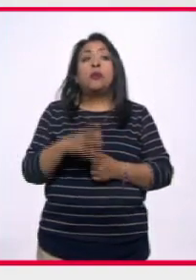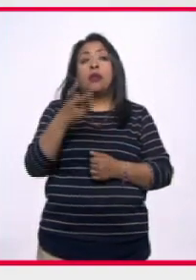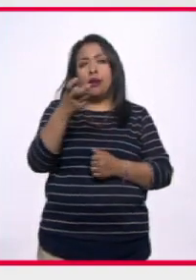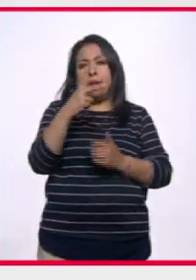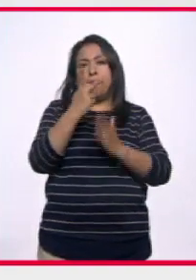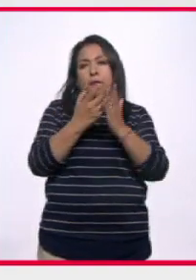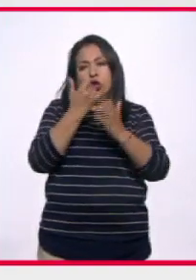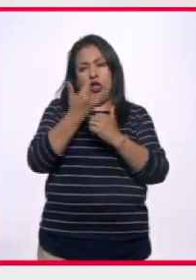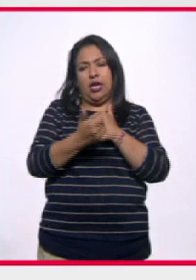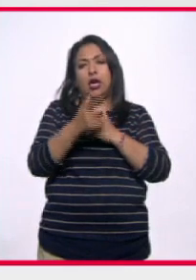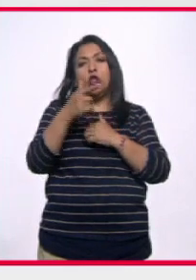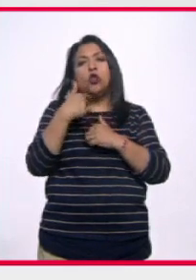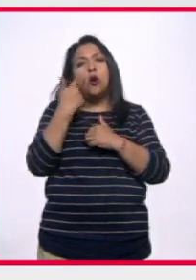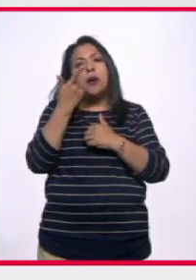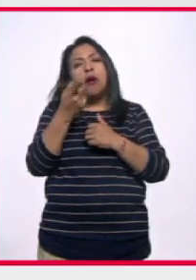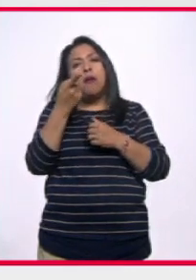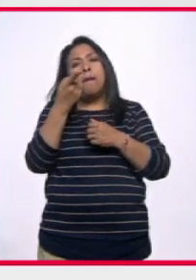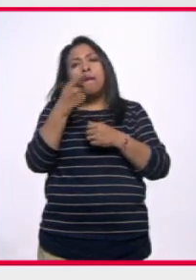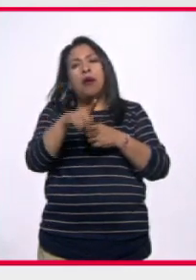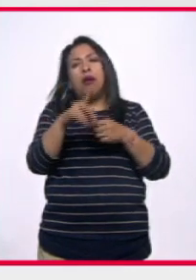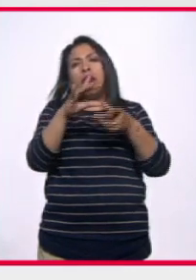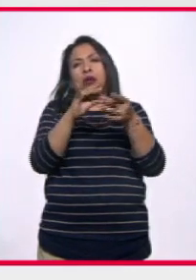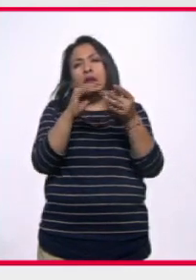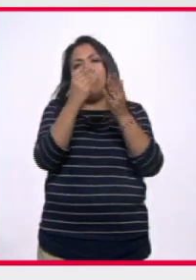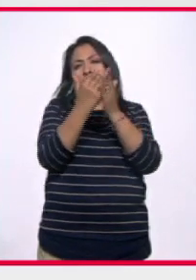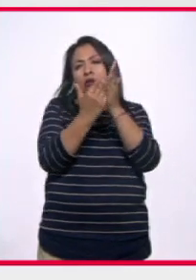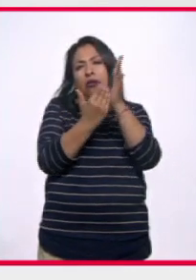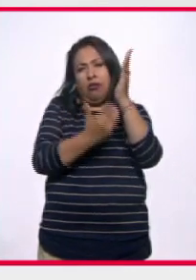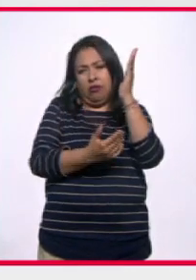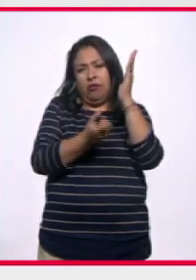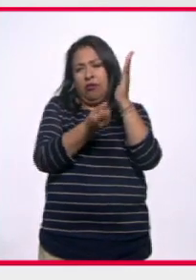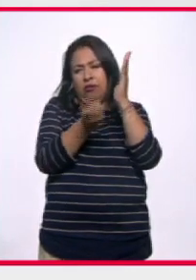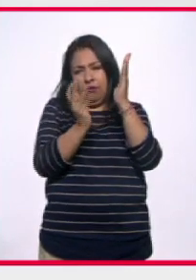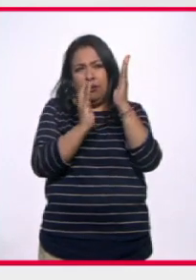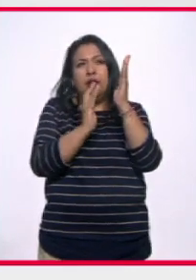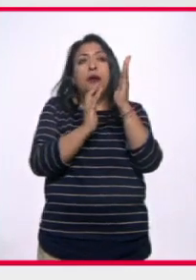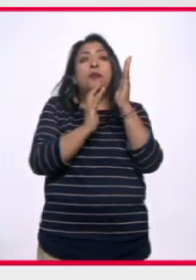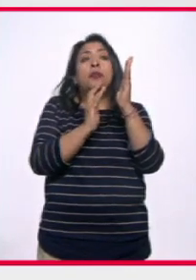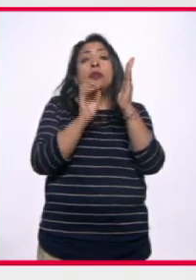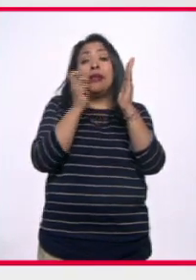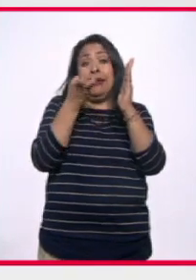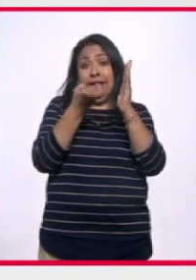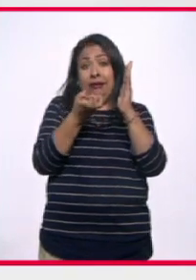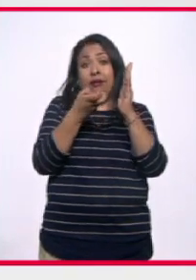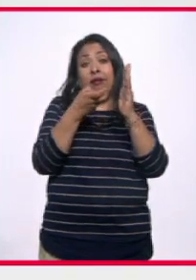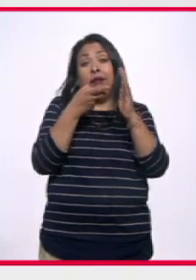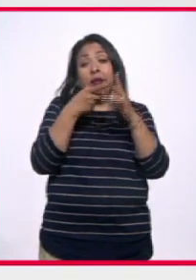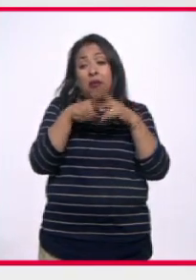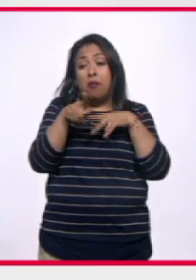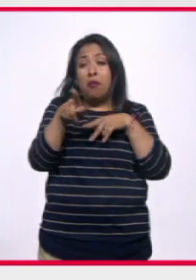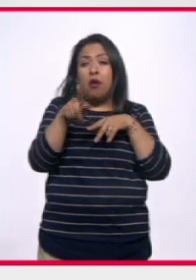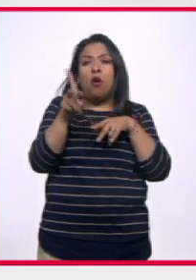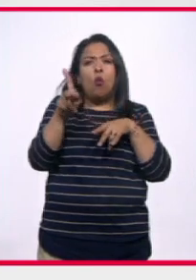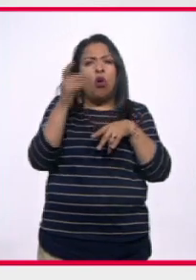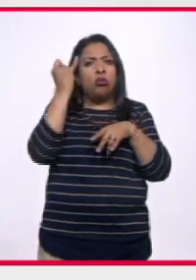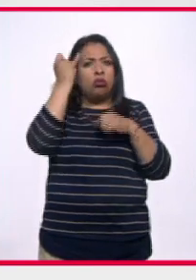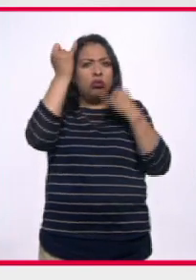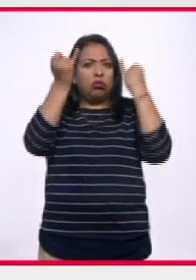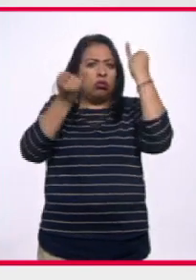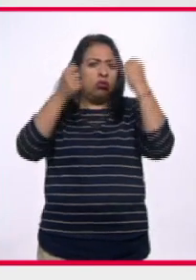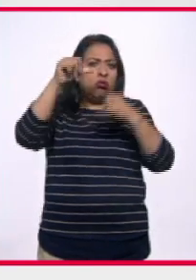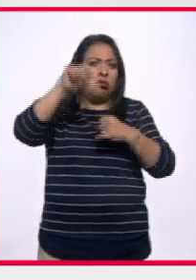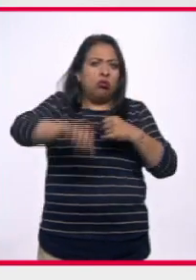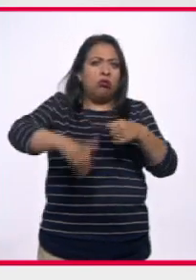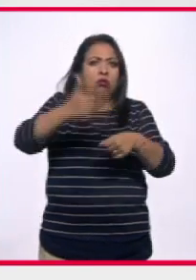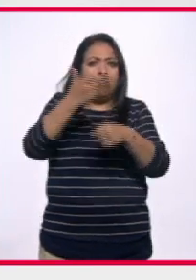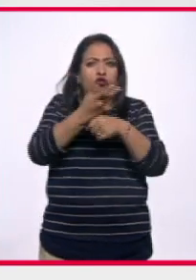einstein de que esa dirección pueden defender del dólar en profesiones fondart